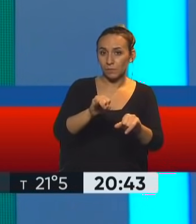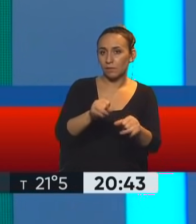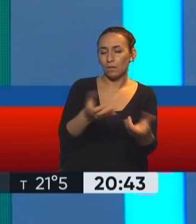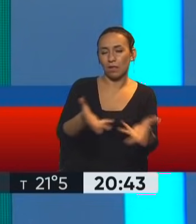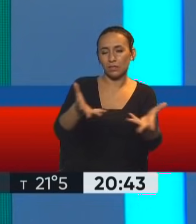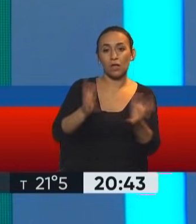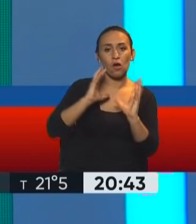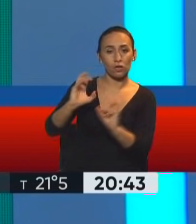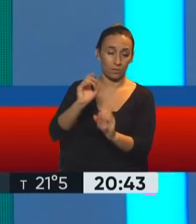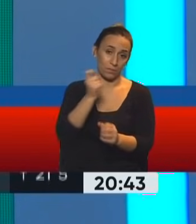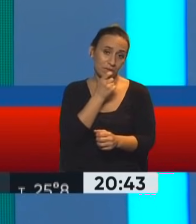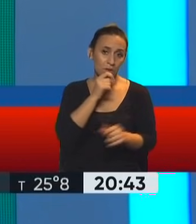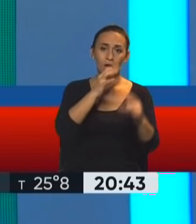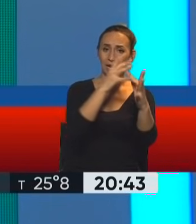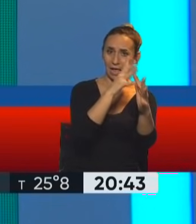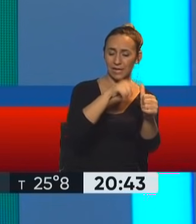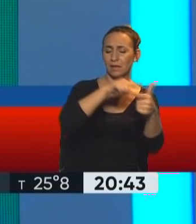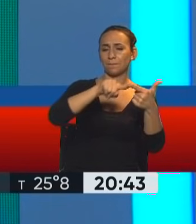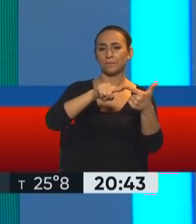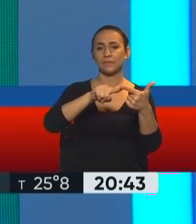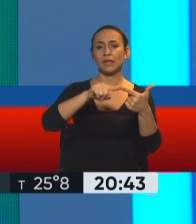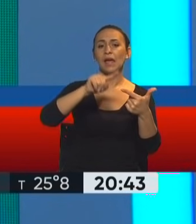como Clarín, que todo el tiempo